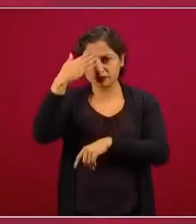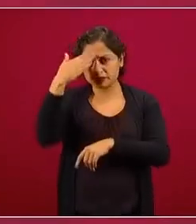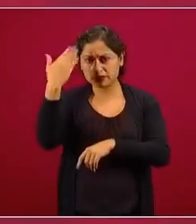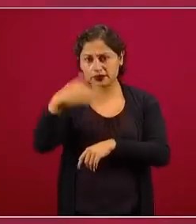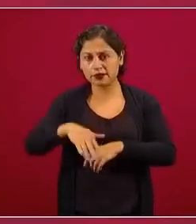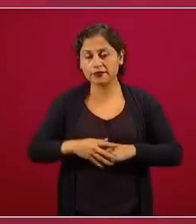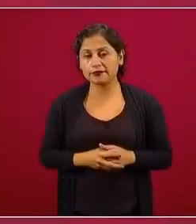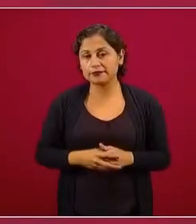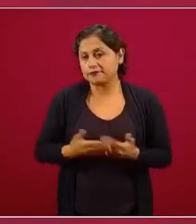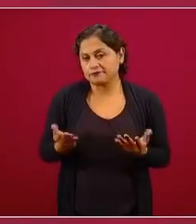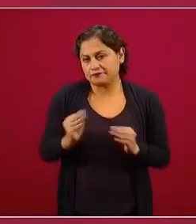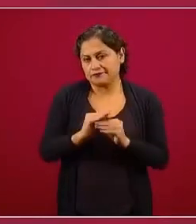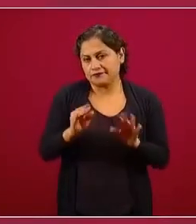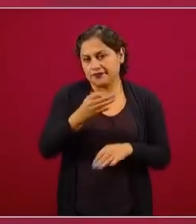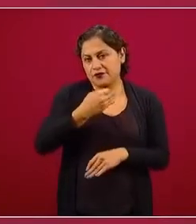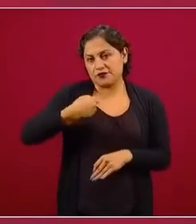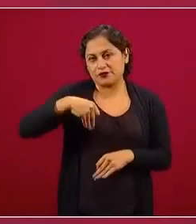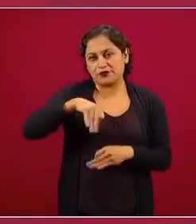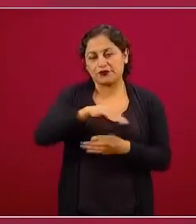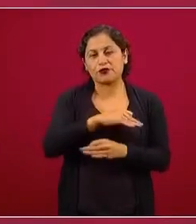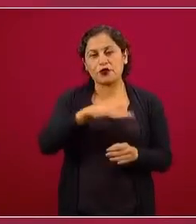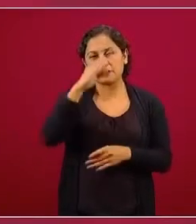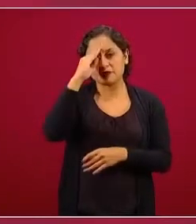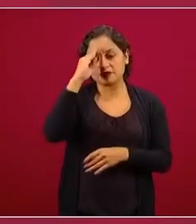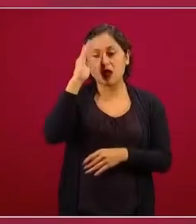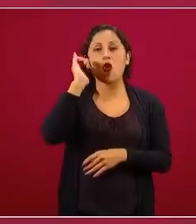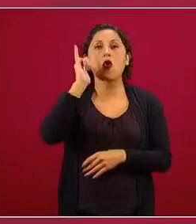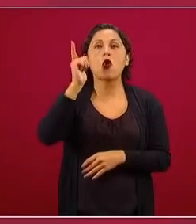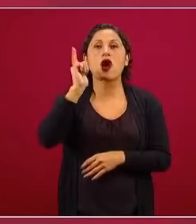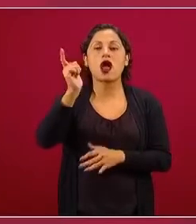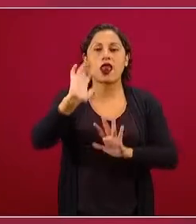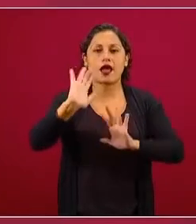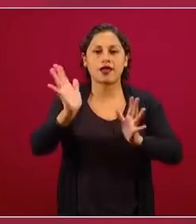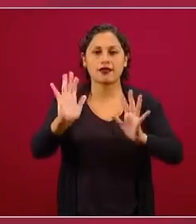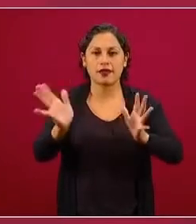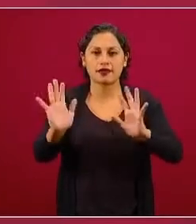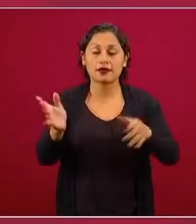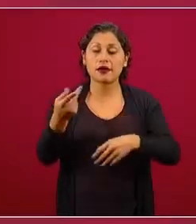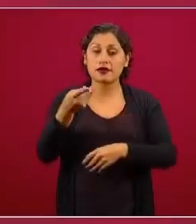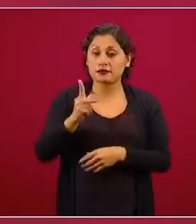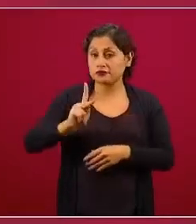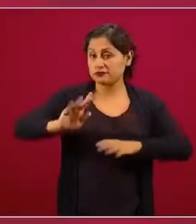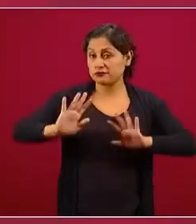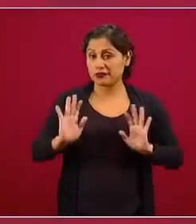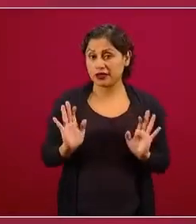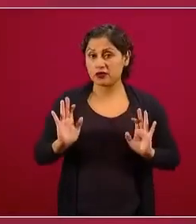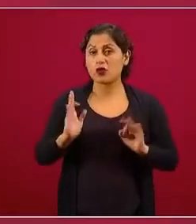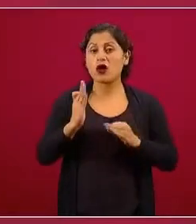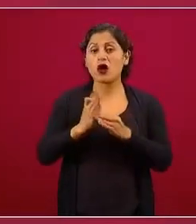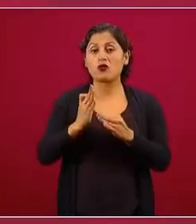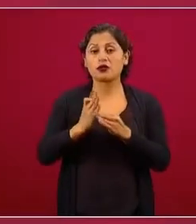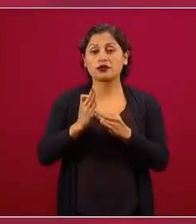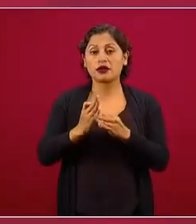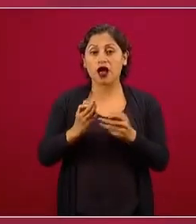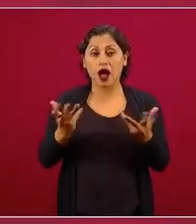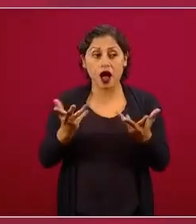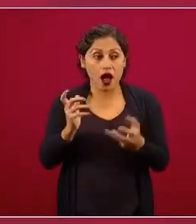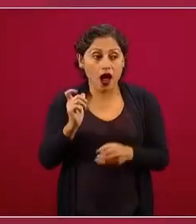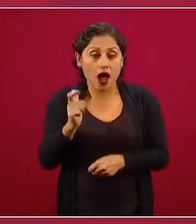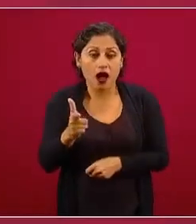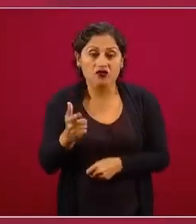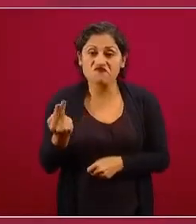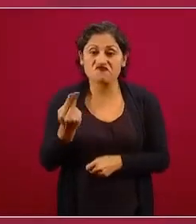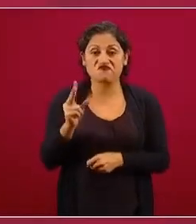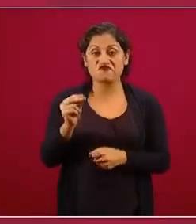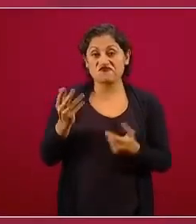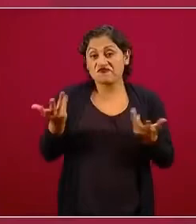tenga una vacuna, pues no podemos no hacer nada o esperarnos hasta que alguien por ahí anuncie